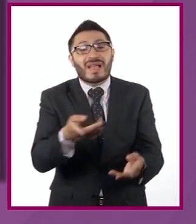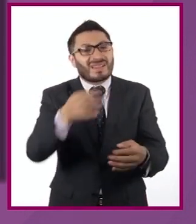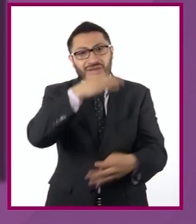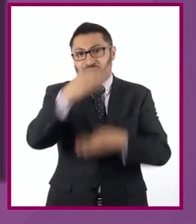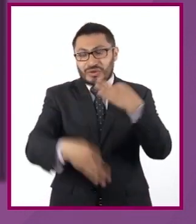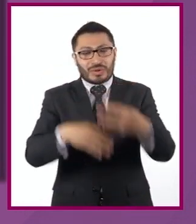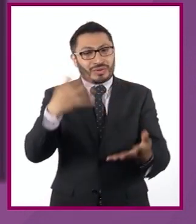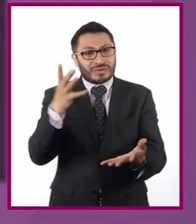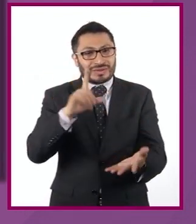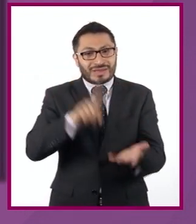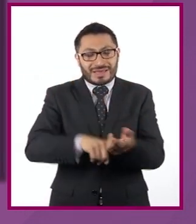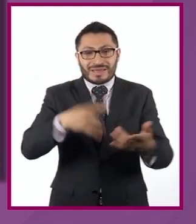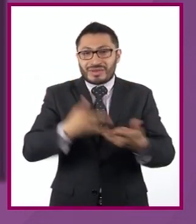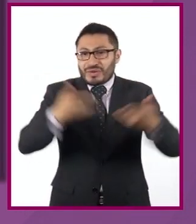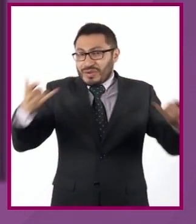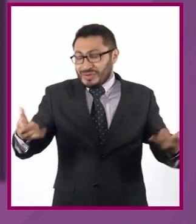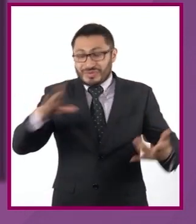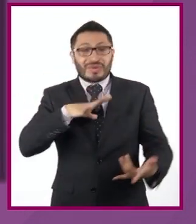historia que contar.